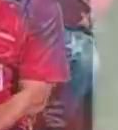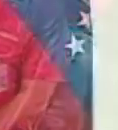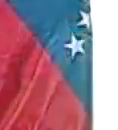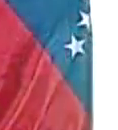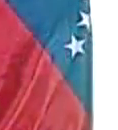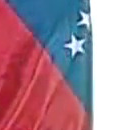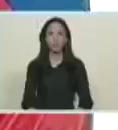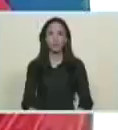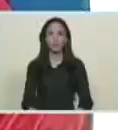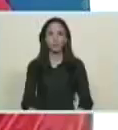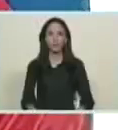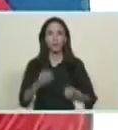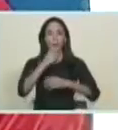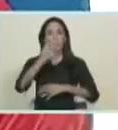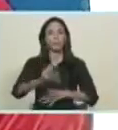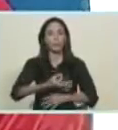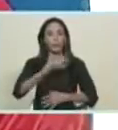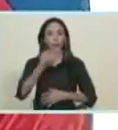Buenas tardes, querido.